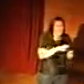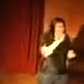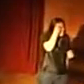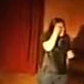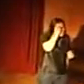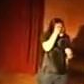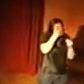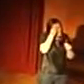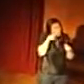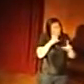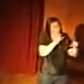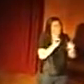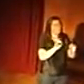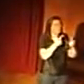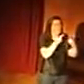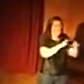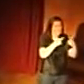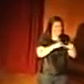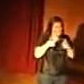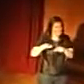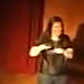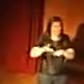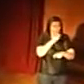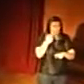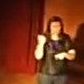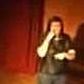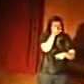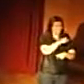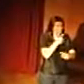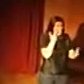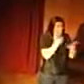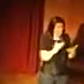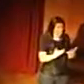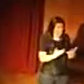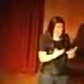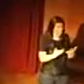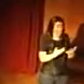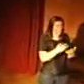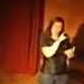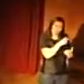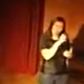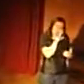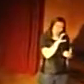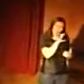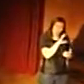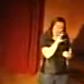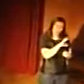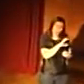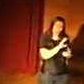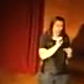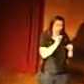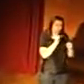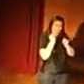del paisaje Por qué Porque bran Vila que es un hombre realmente muy muy curioso eh en su